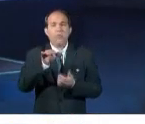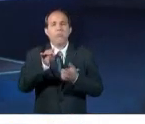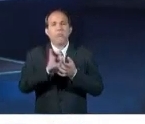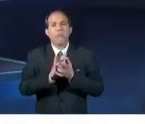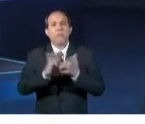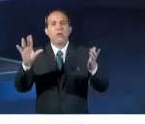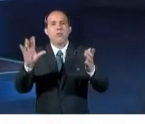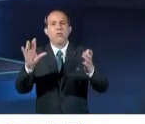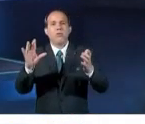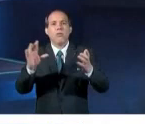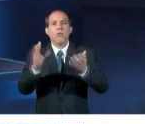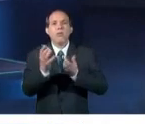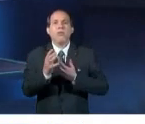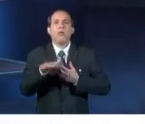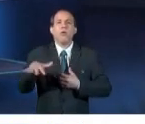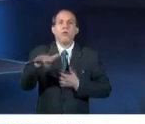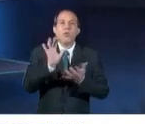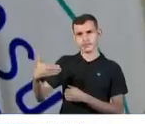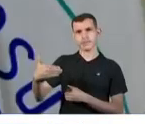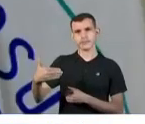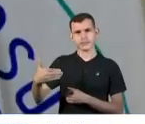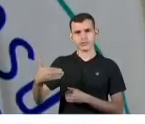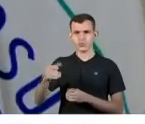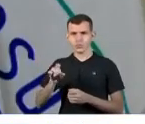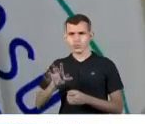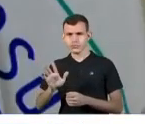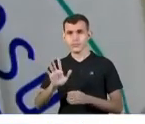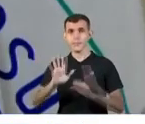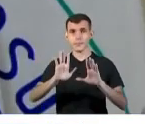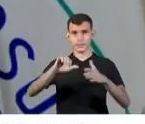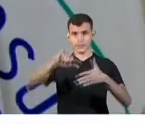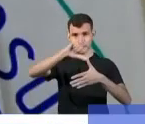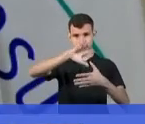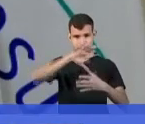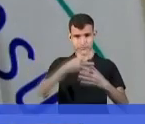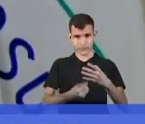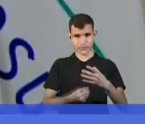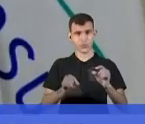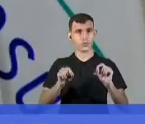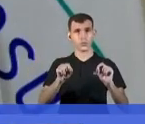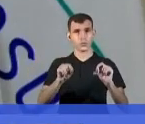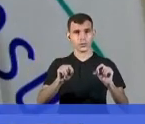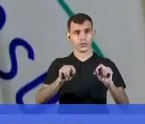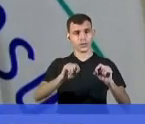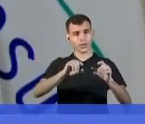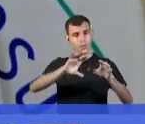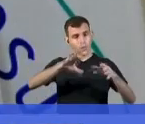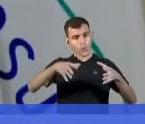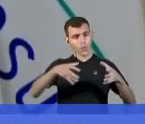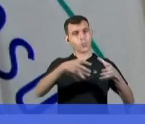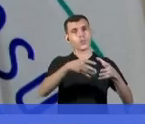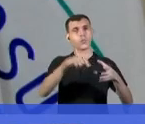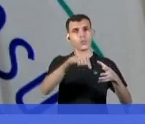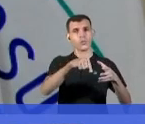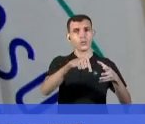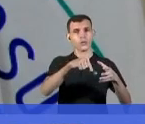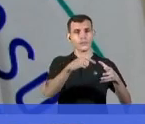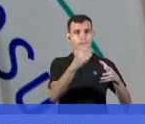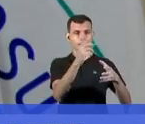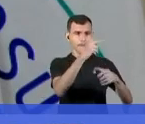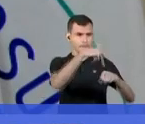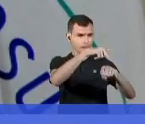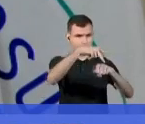aunque sin concesiones explícitas. El Mercosur es la plataforma para la internacionalización de nuestros